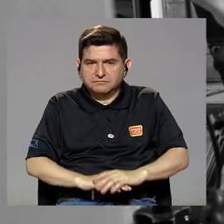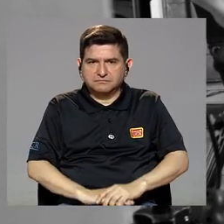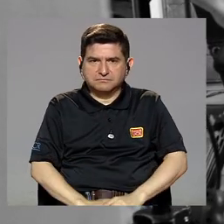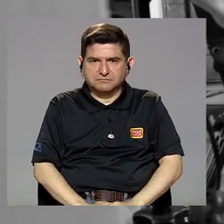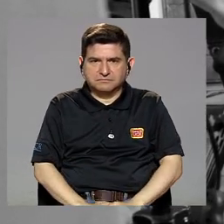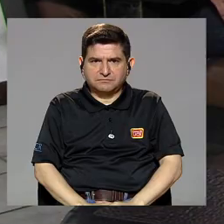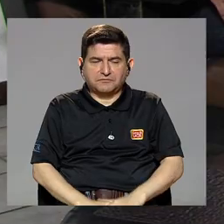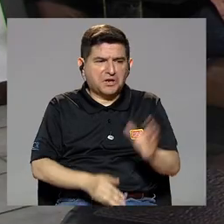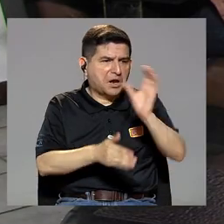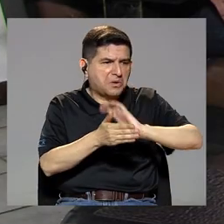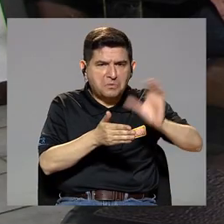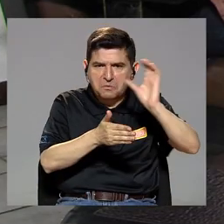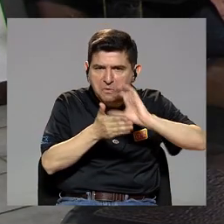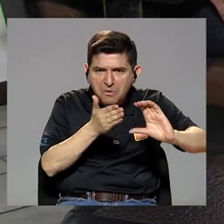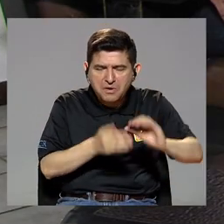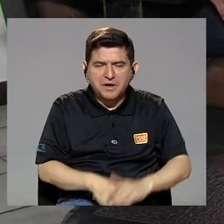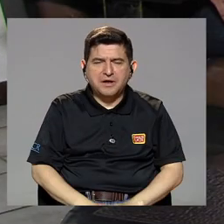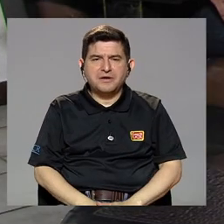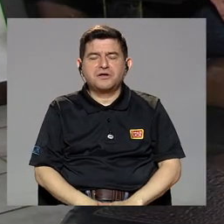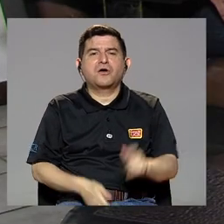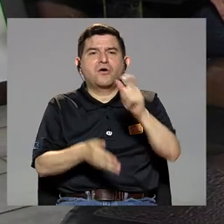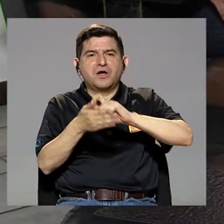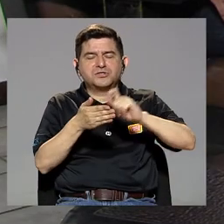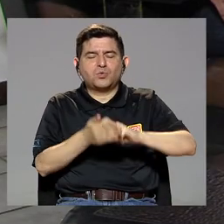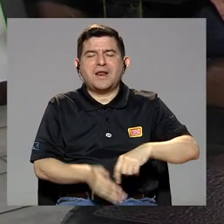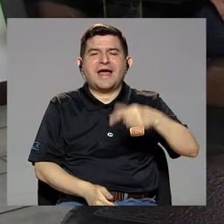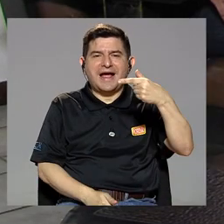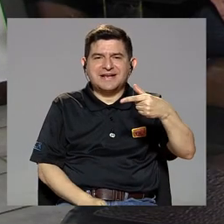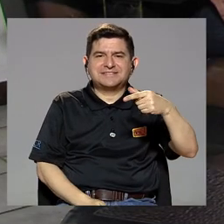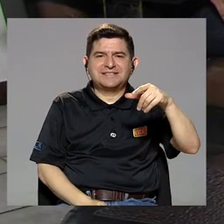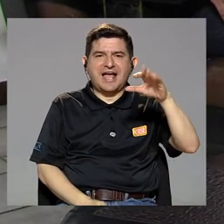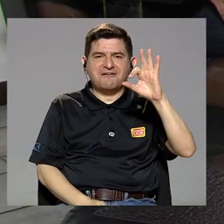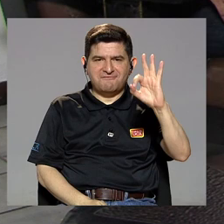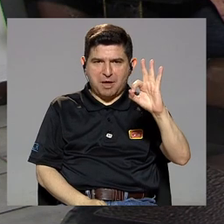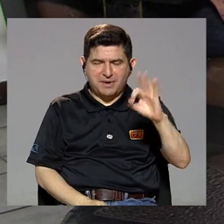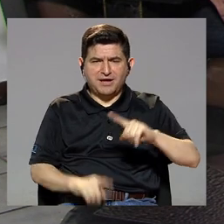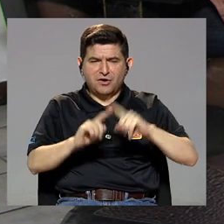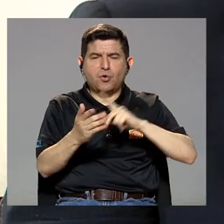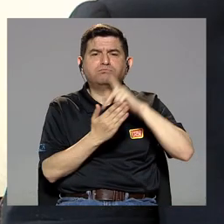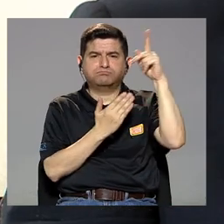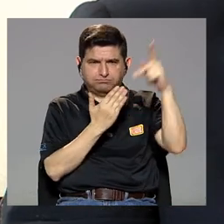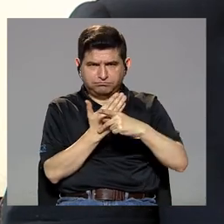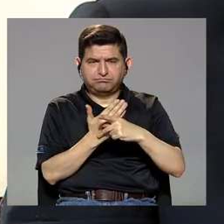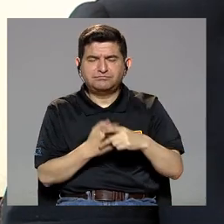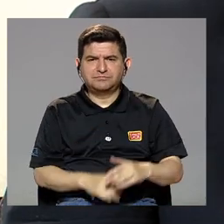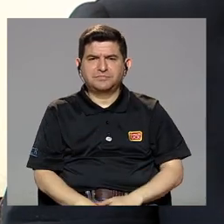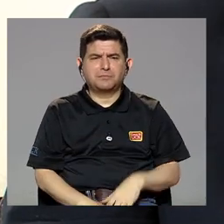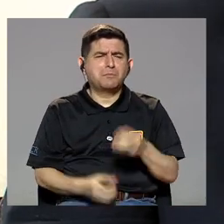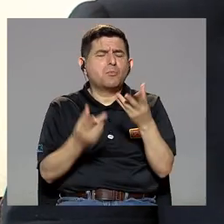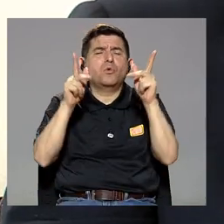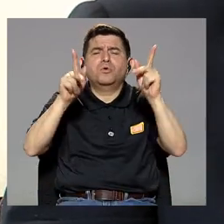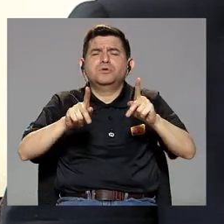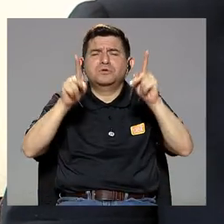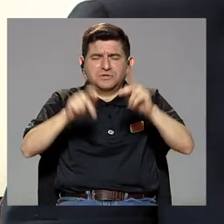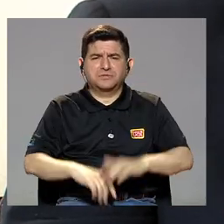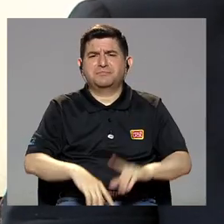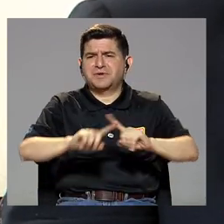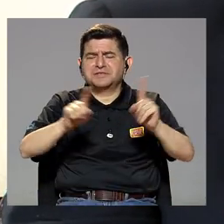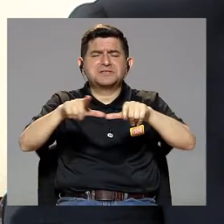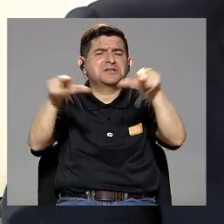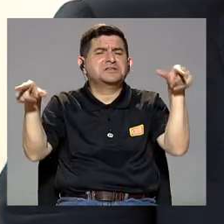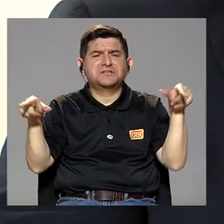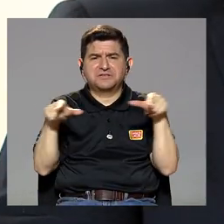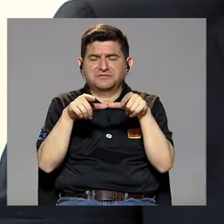colegios en la escuela garcía flamenco y team bulls varios programas llenos de gente de diferentes lugares